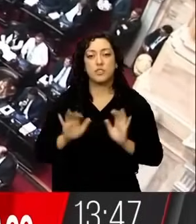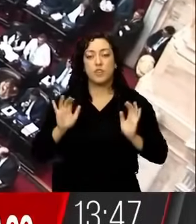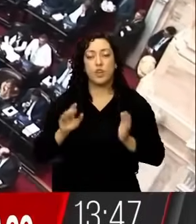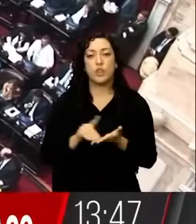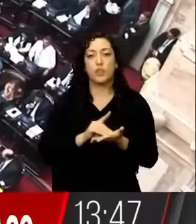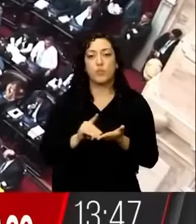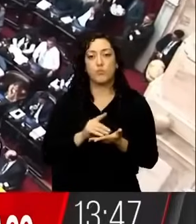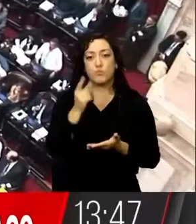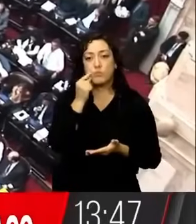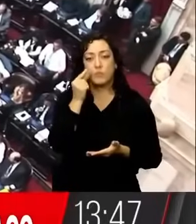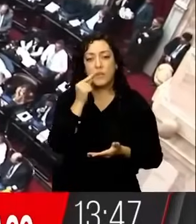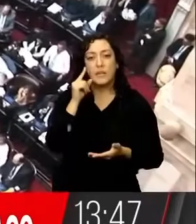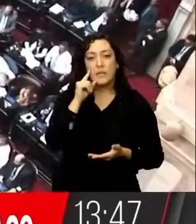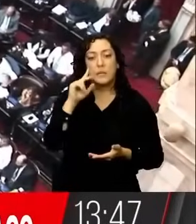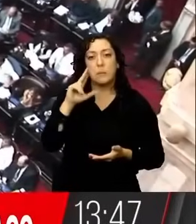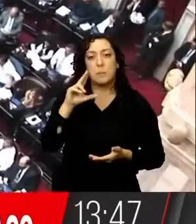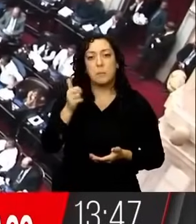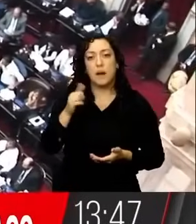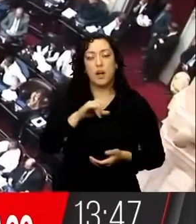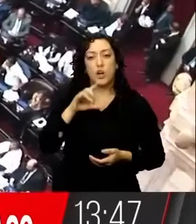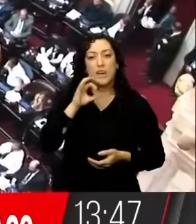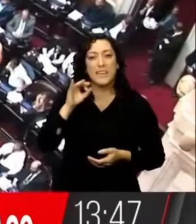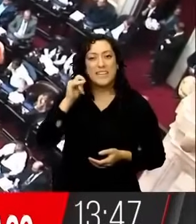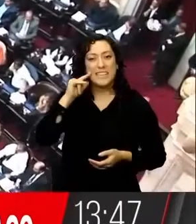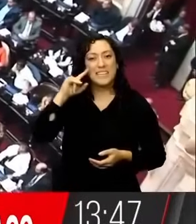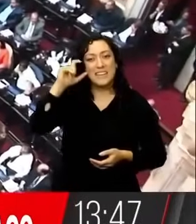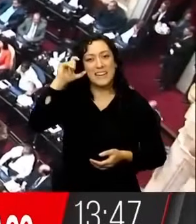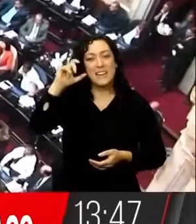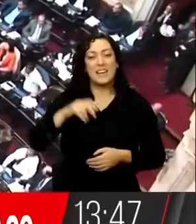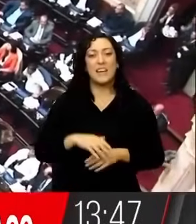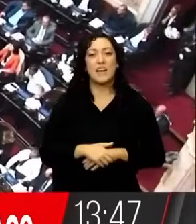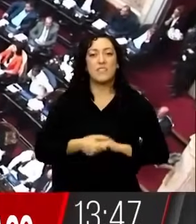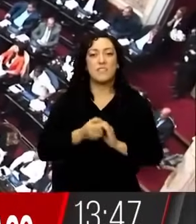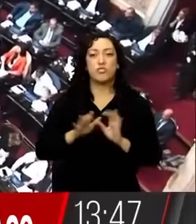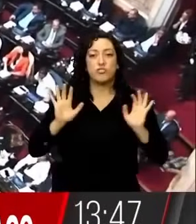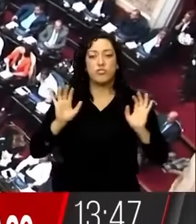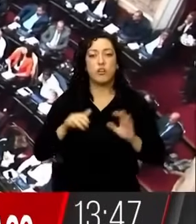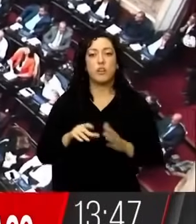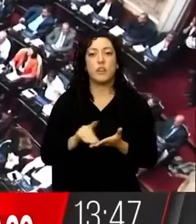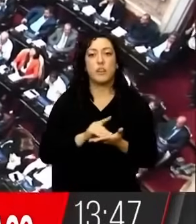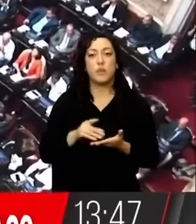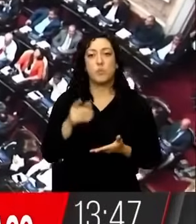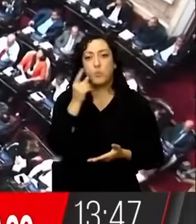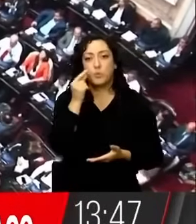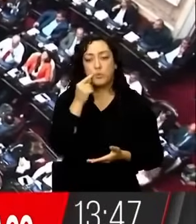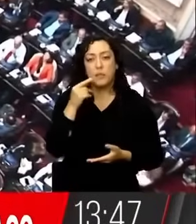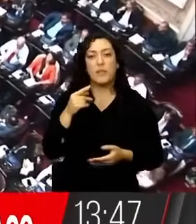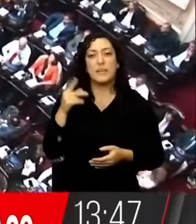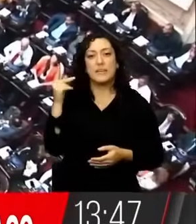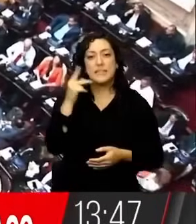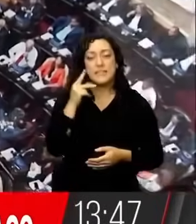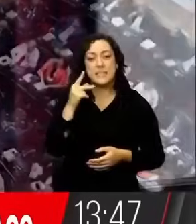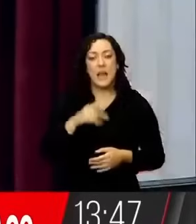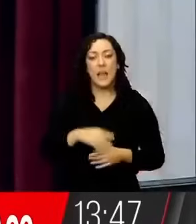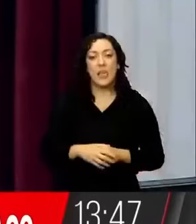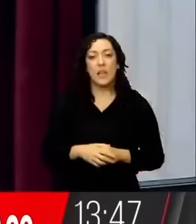Abstención. Diputado Iparaguirre Rogelio. Abstención. Diputado Máximo